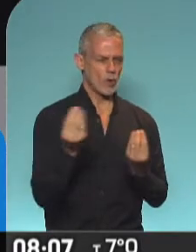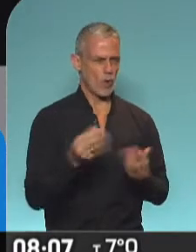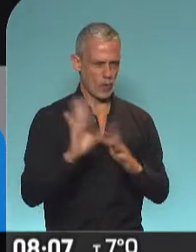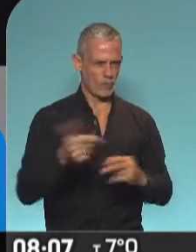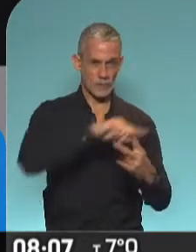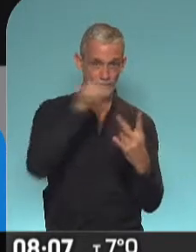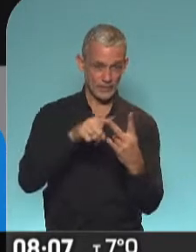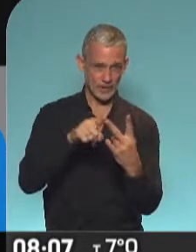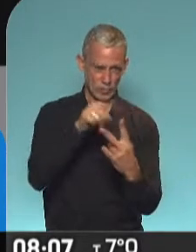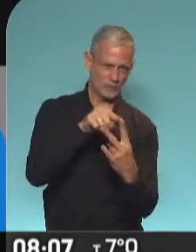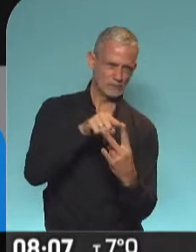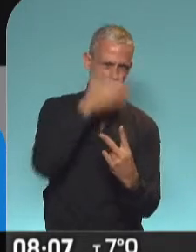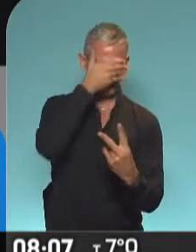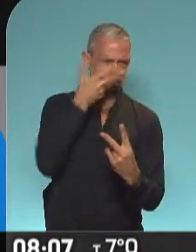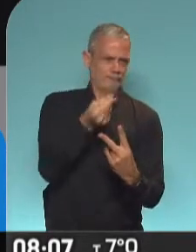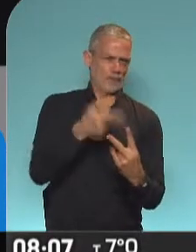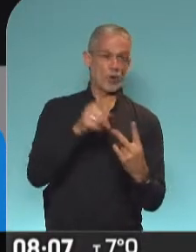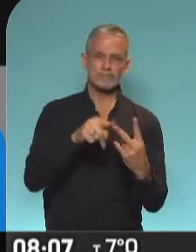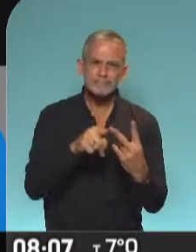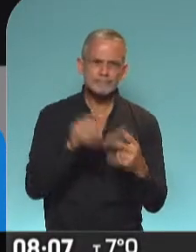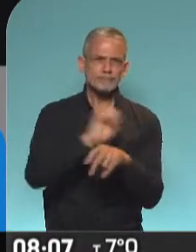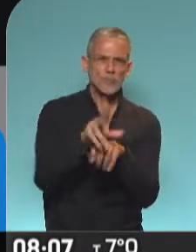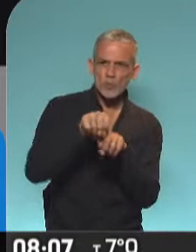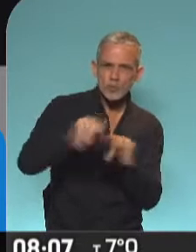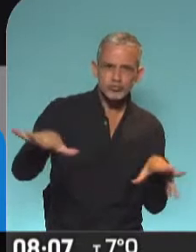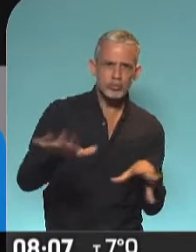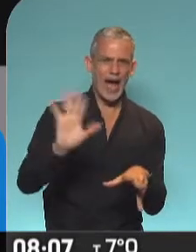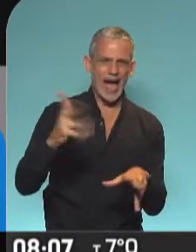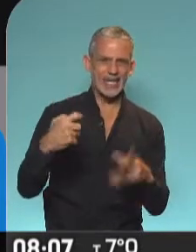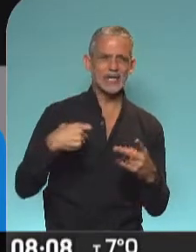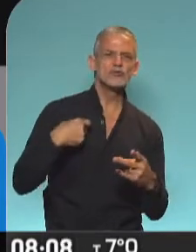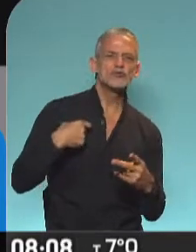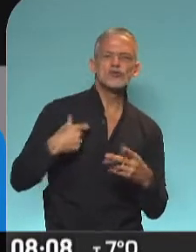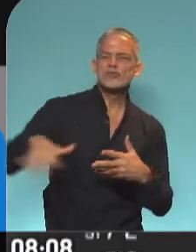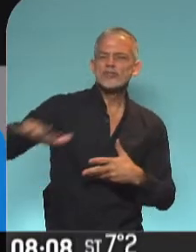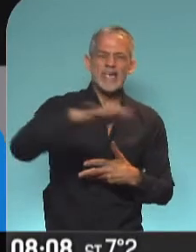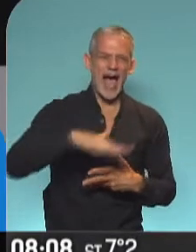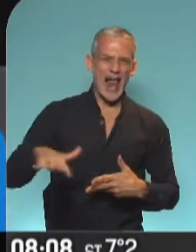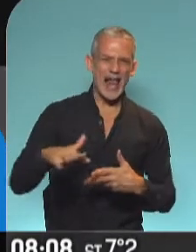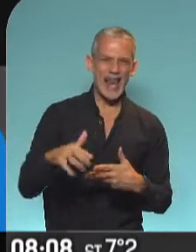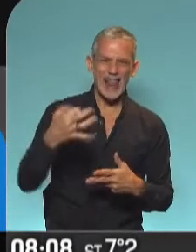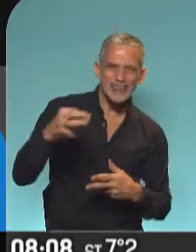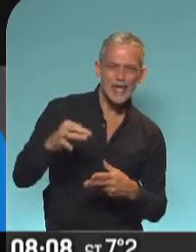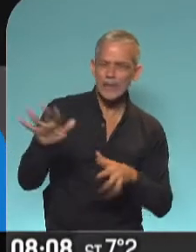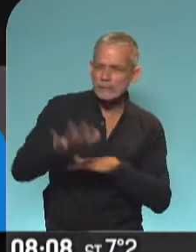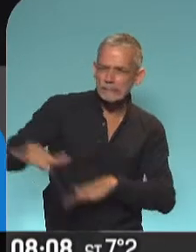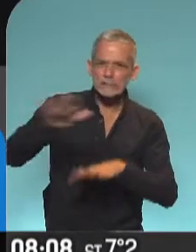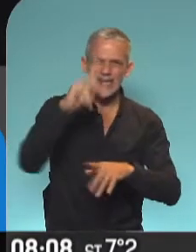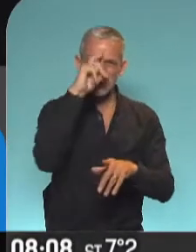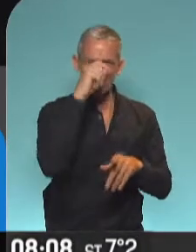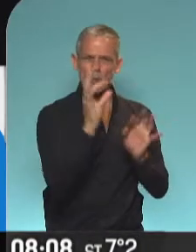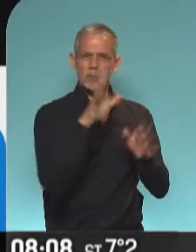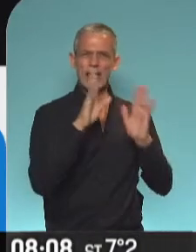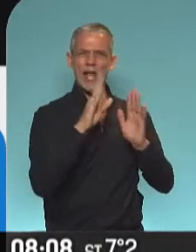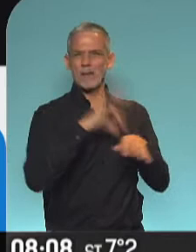que las respuestas ante una pandemia tienden a ser mucho más sociales que sanitarias, en el sentido sanitario, en el sentido de lo médico,